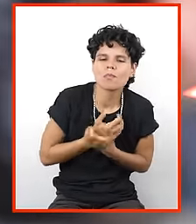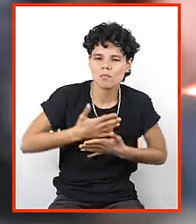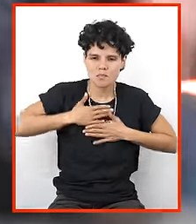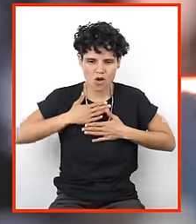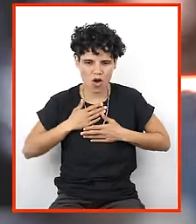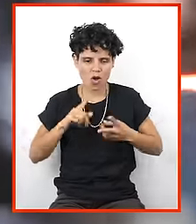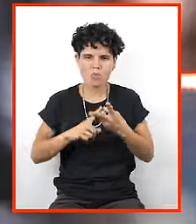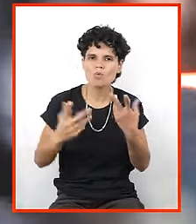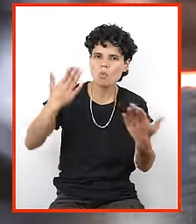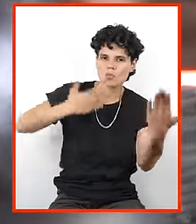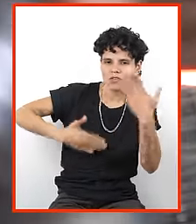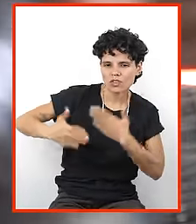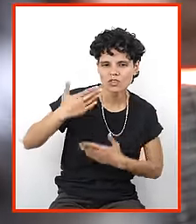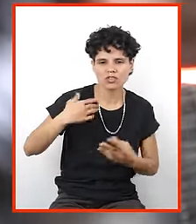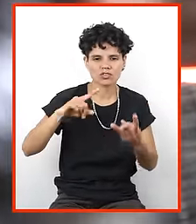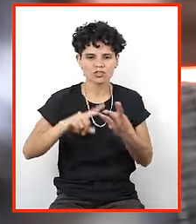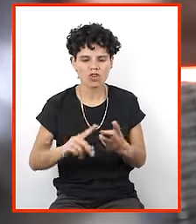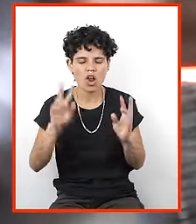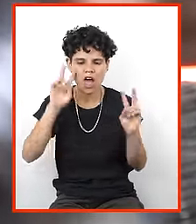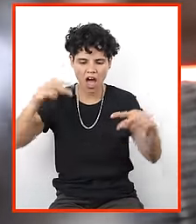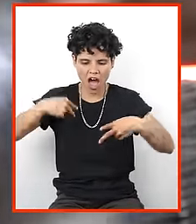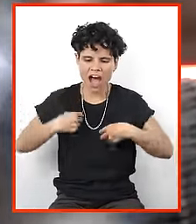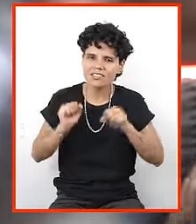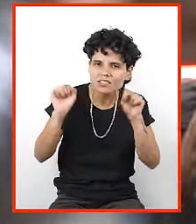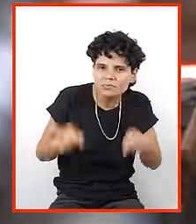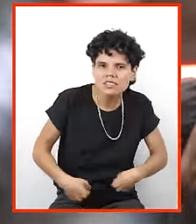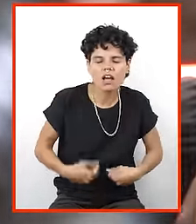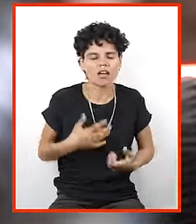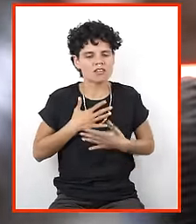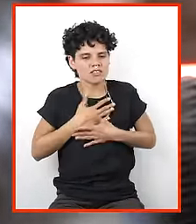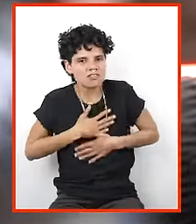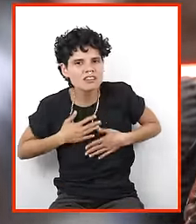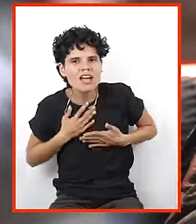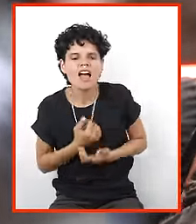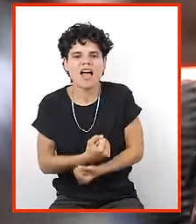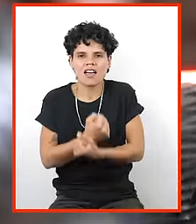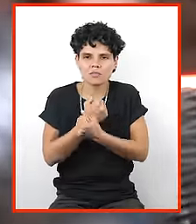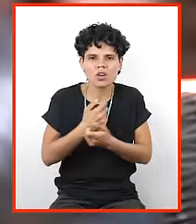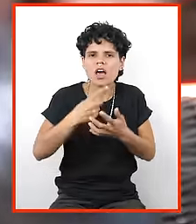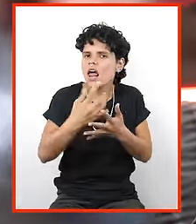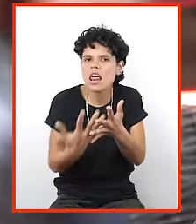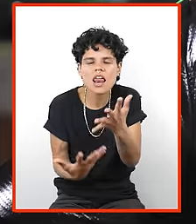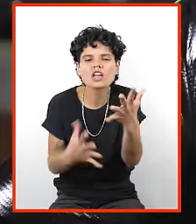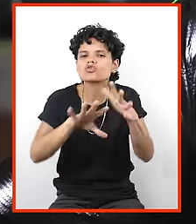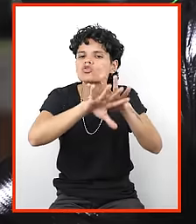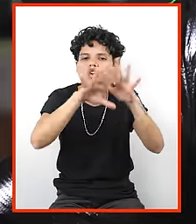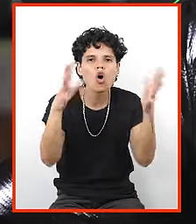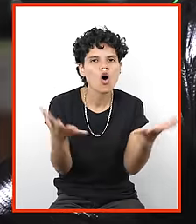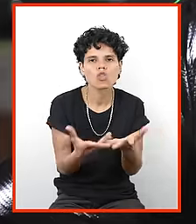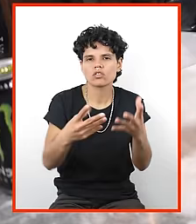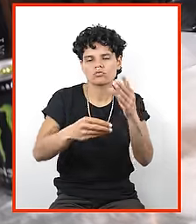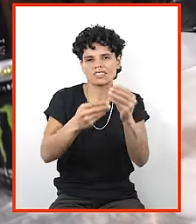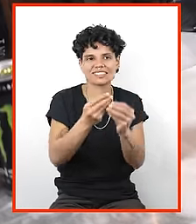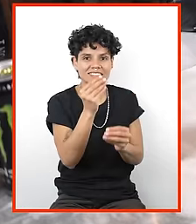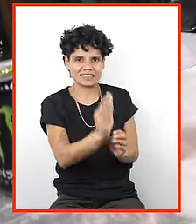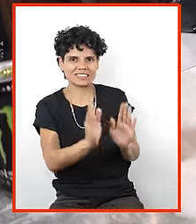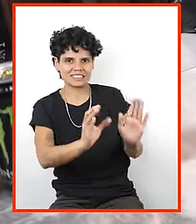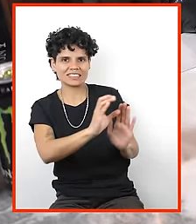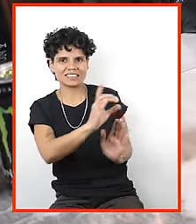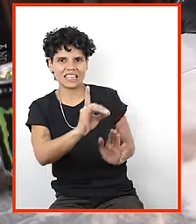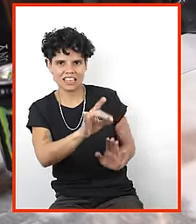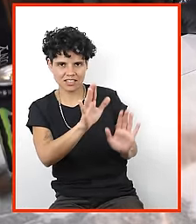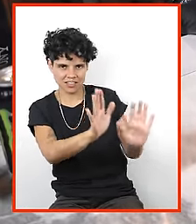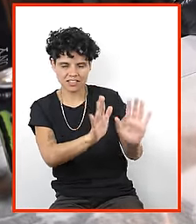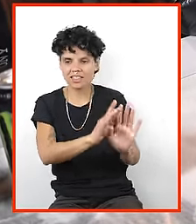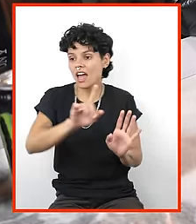la prevención, a la autovalidación, a la autoaceptación. Entonces todo el álbum tenía un poco esa idea, esa intención. Entonces a lo que voy es